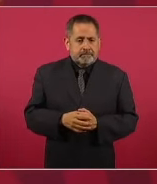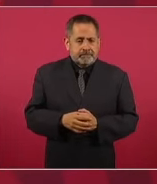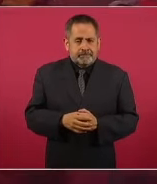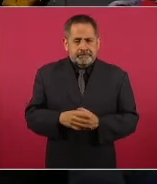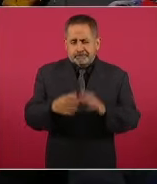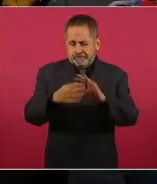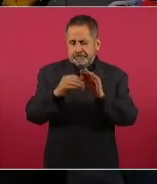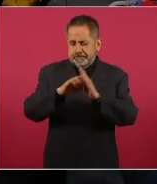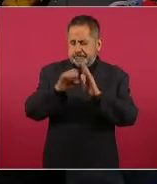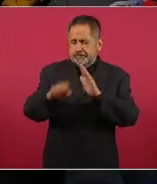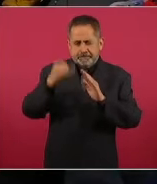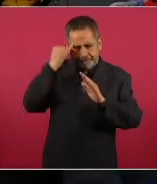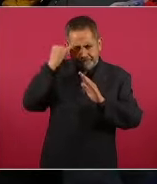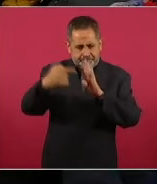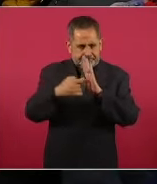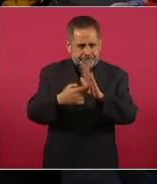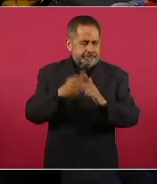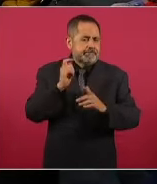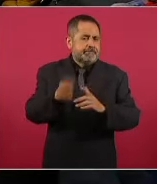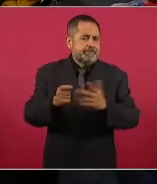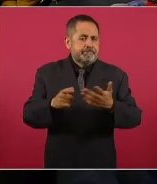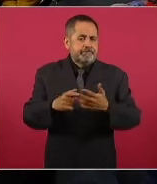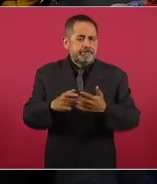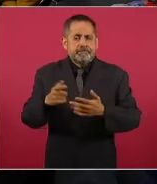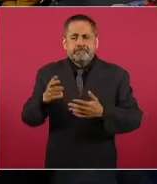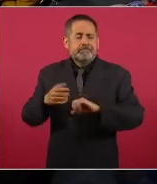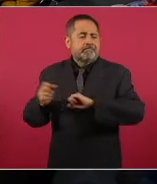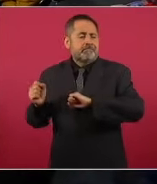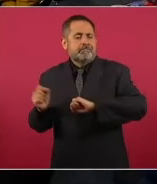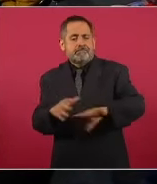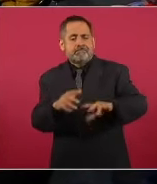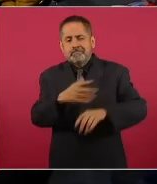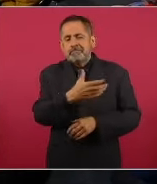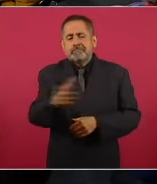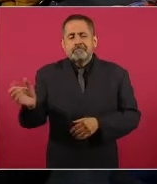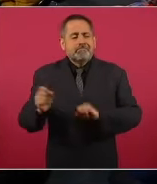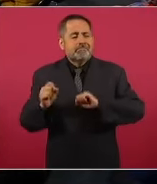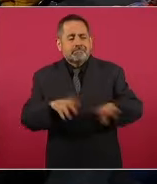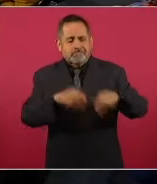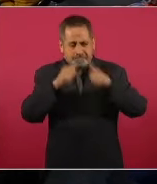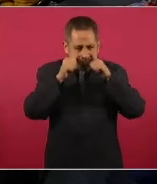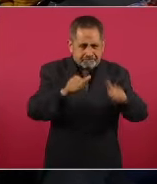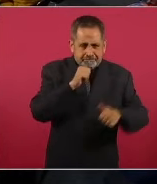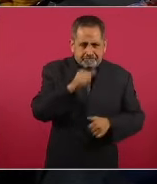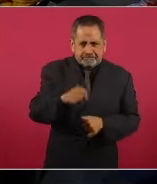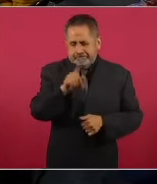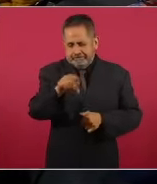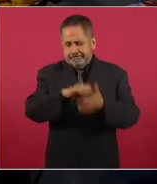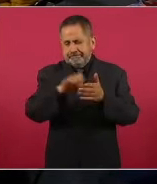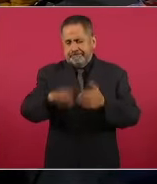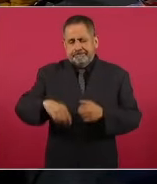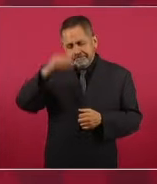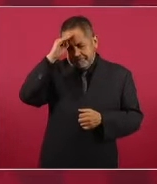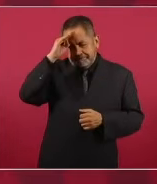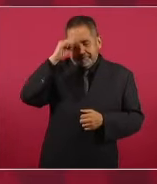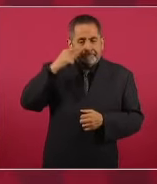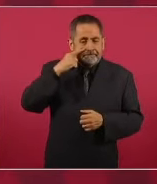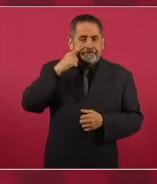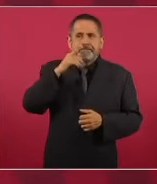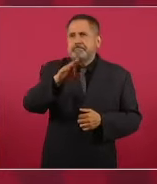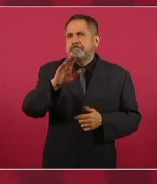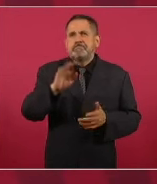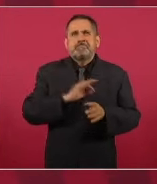para tener una idea de lo que significó el abandono al campo, pensemos que